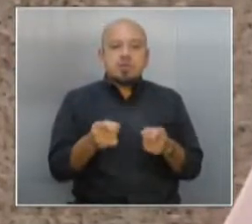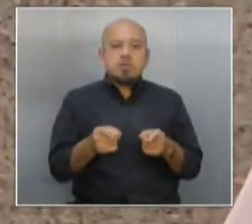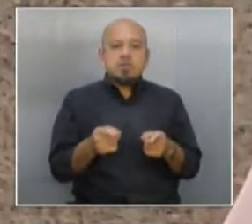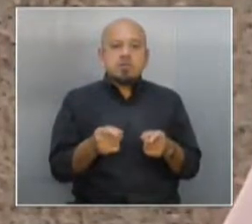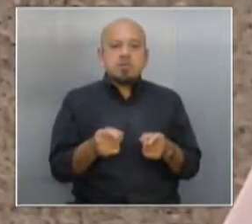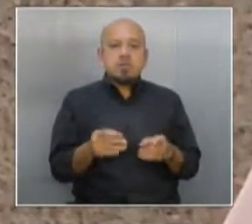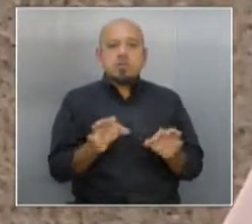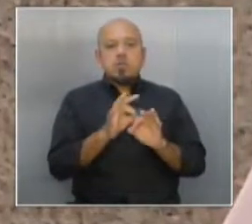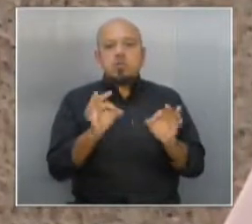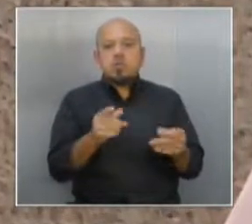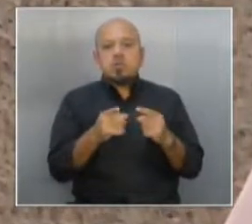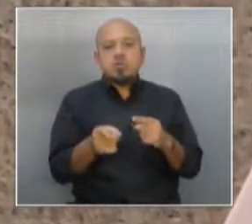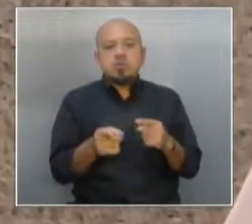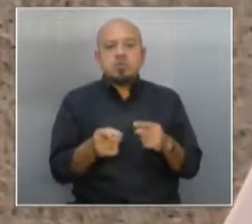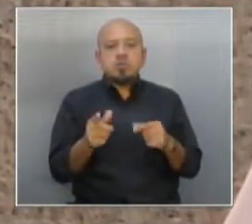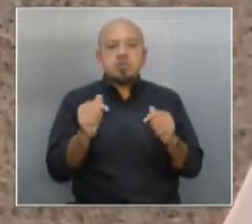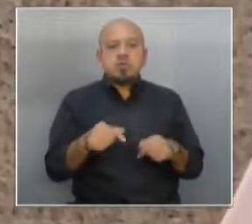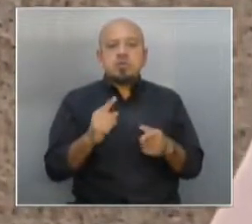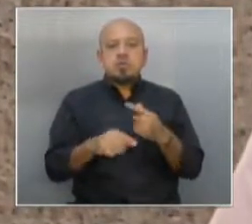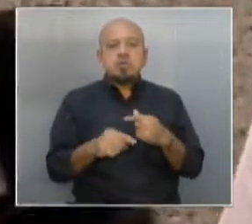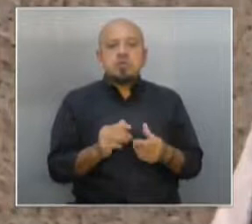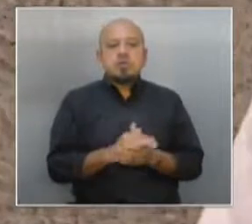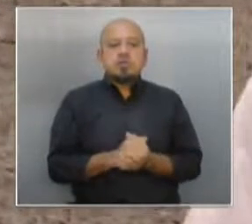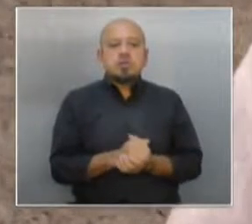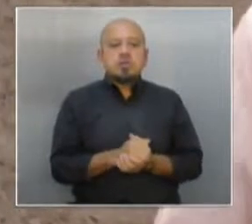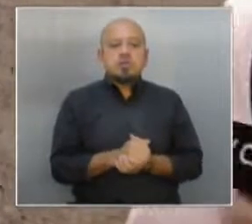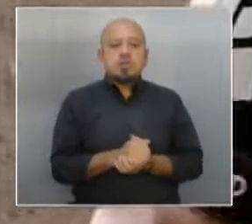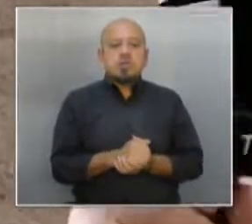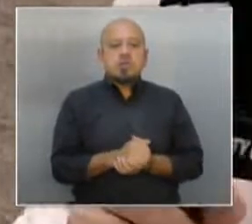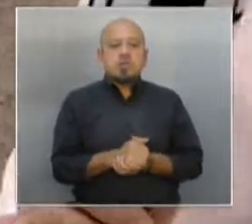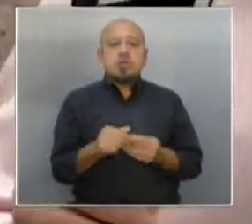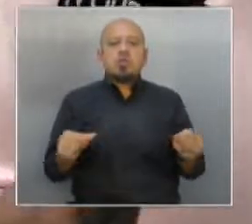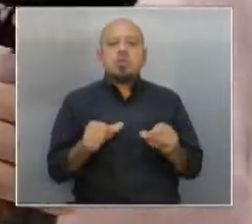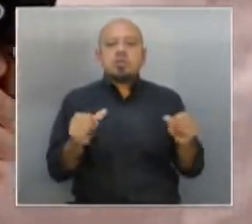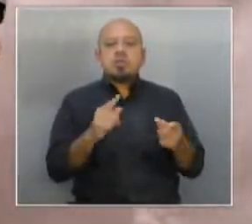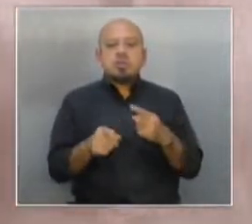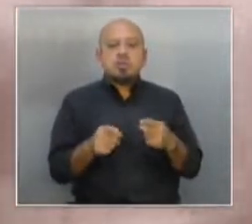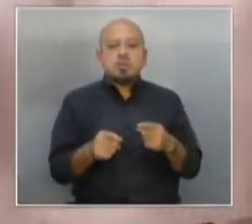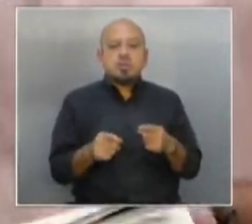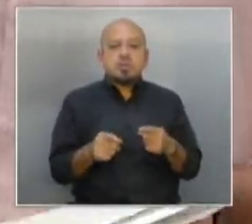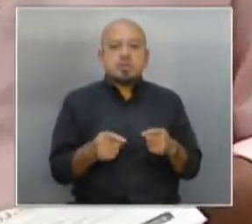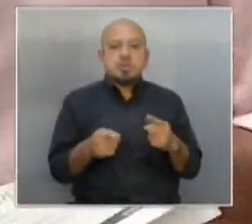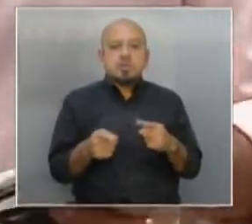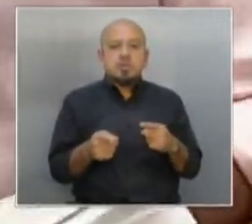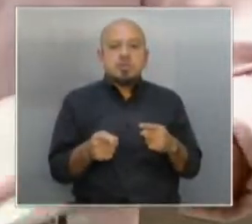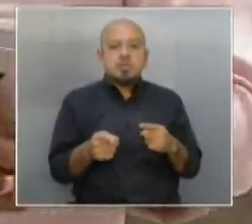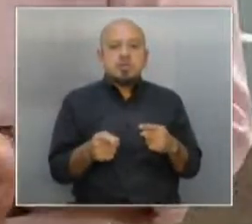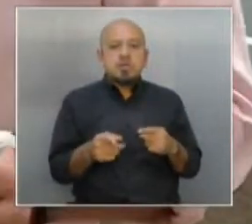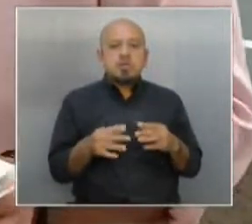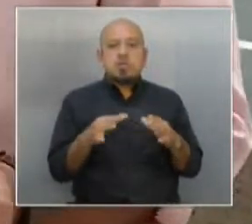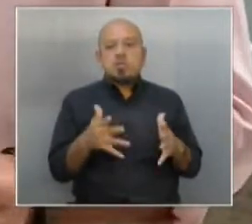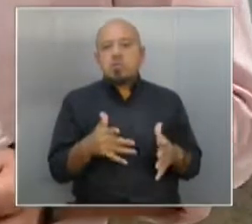o busca estar analizado en estas páginas. Bien, funciona con suscripción. ¿Cómo le fue en esta suscripción? ¿Cómo le